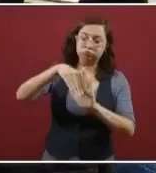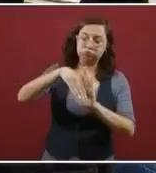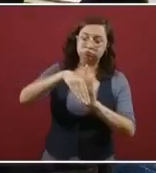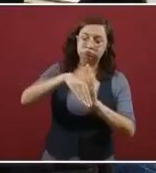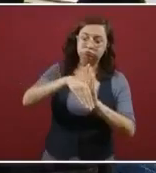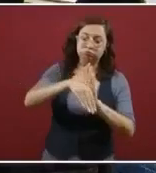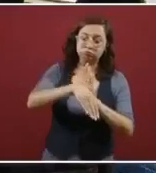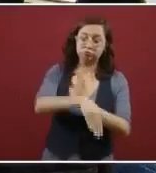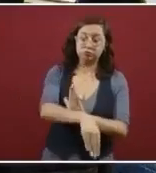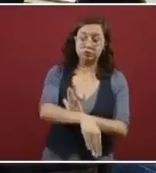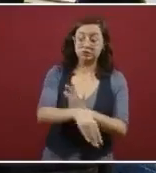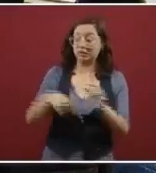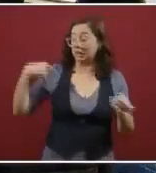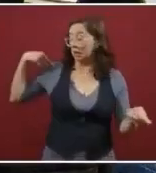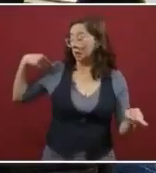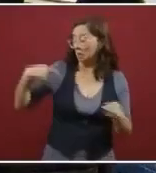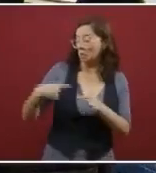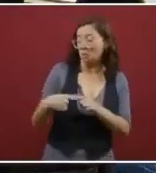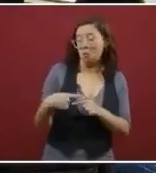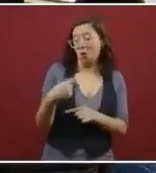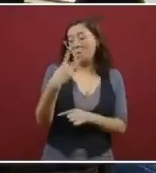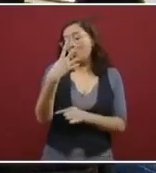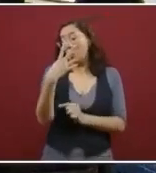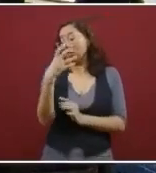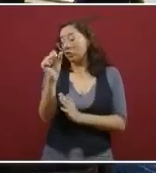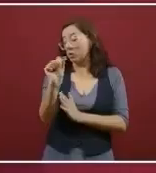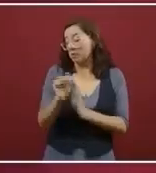¿Y qué hemos logrado?